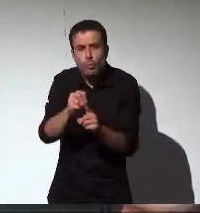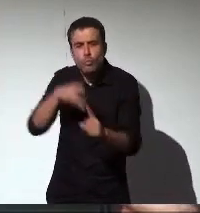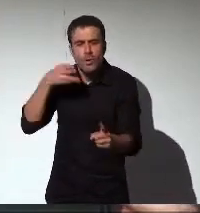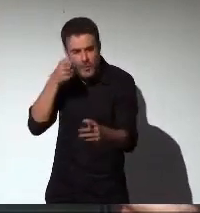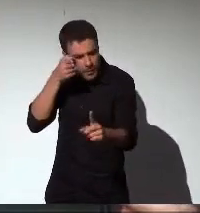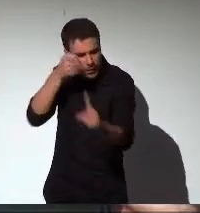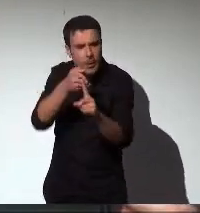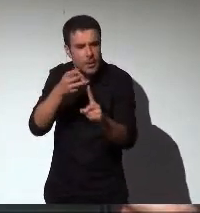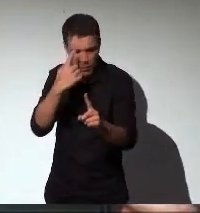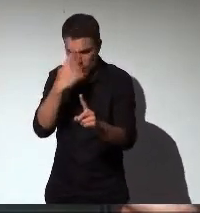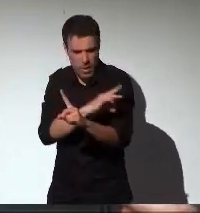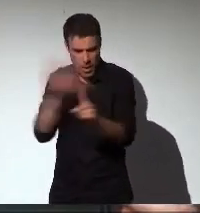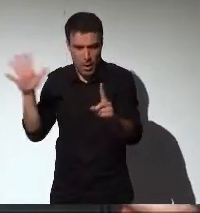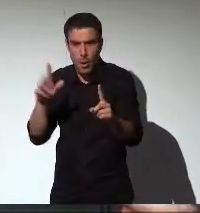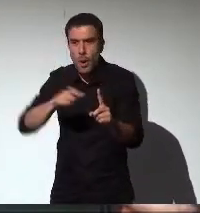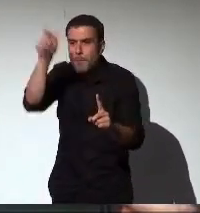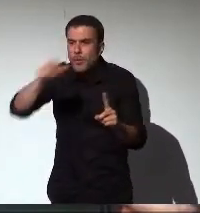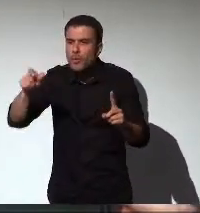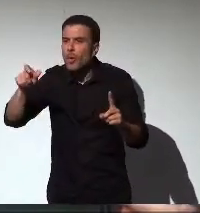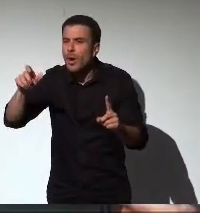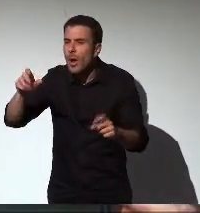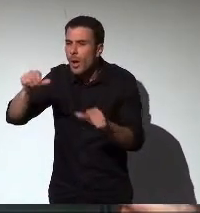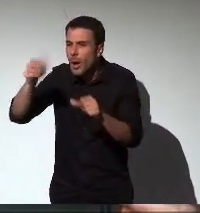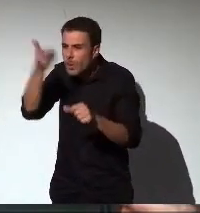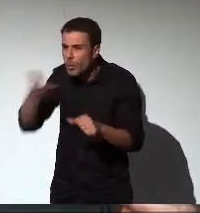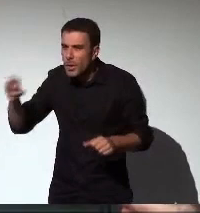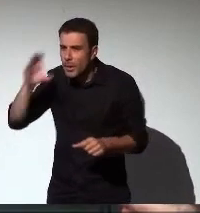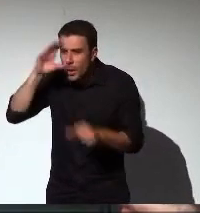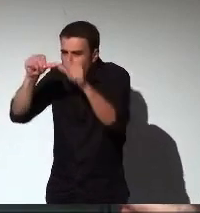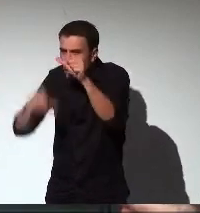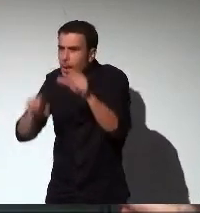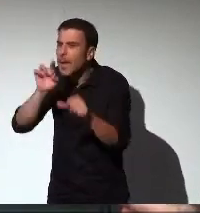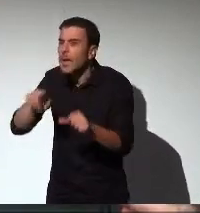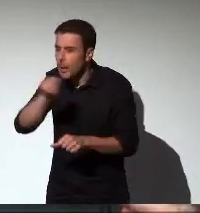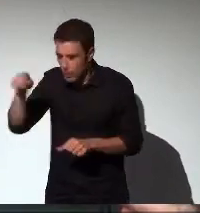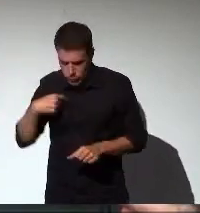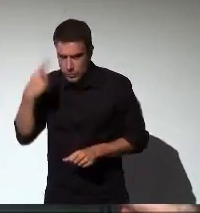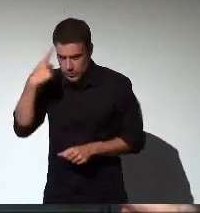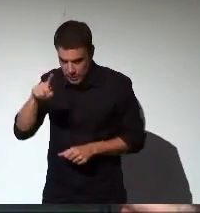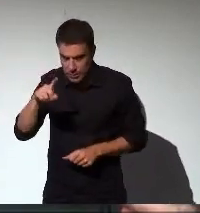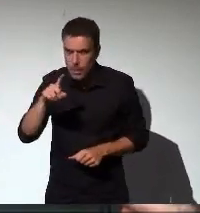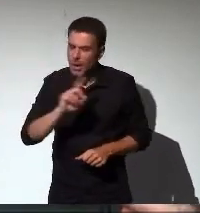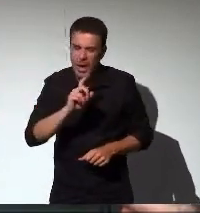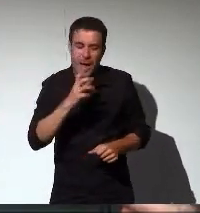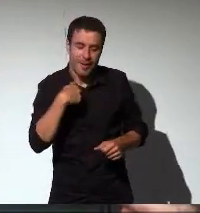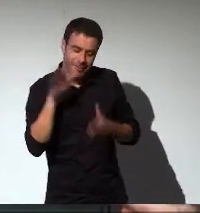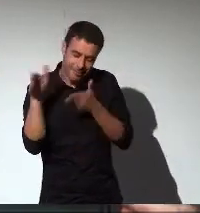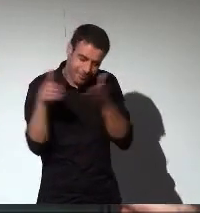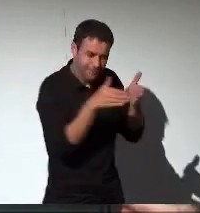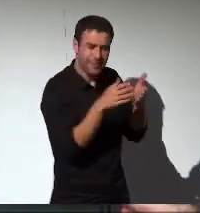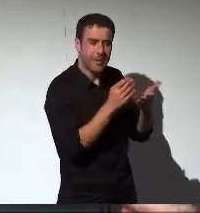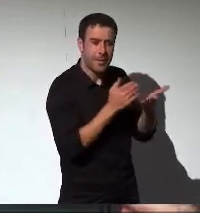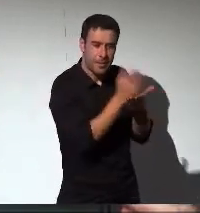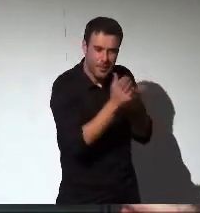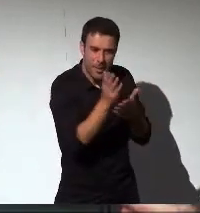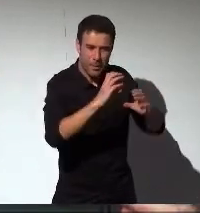claro a quién hay que escuchar. Y no son precisamente las portadas pagadas para,